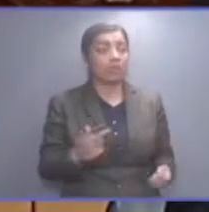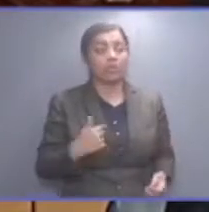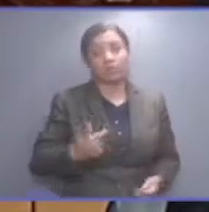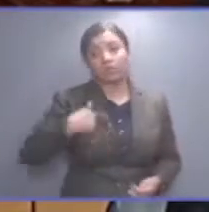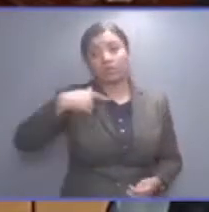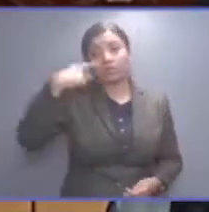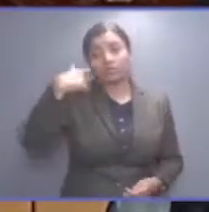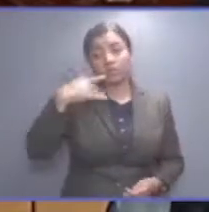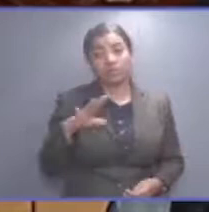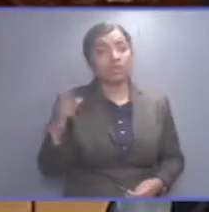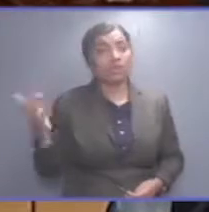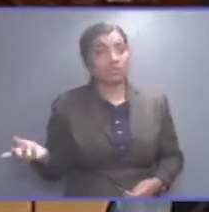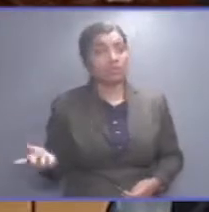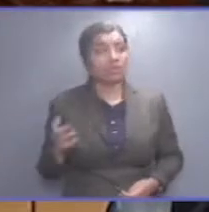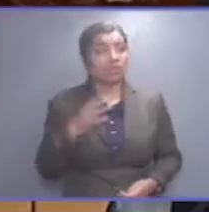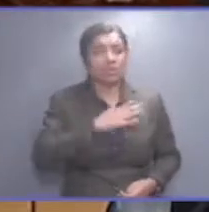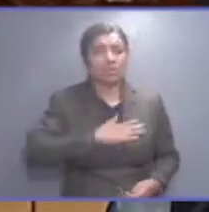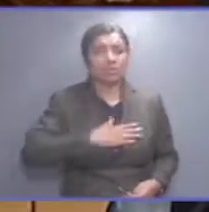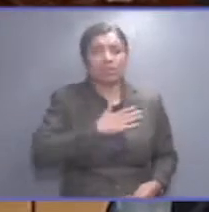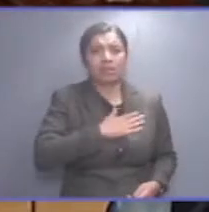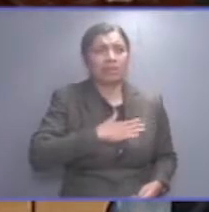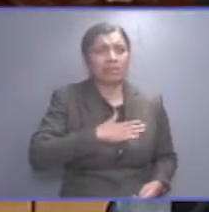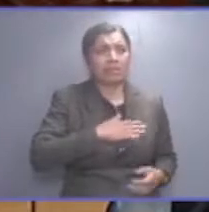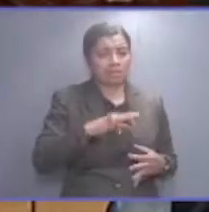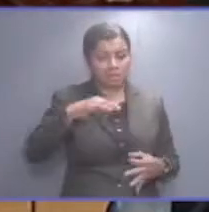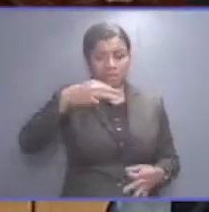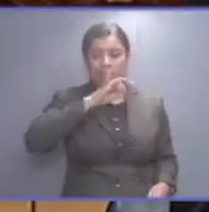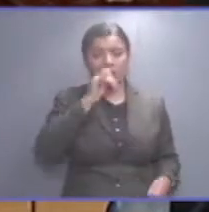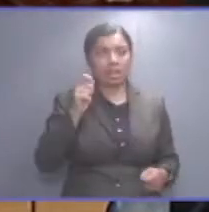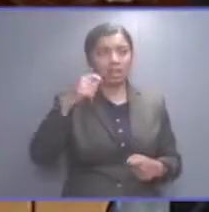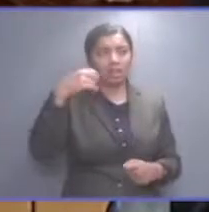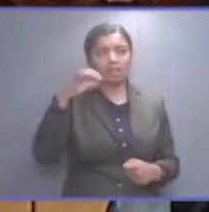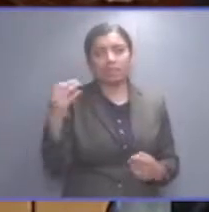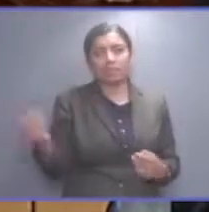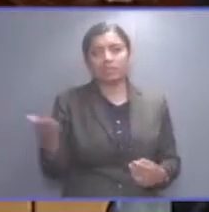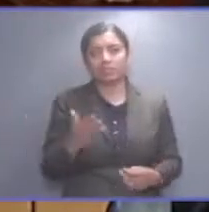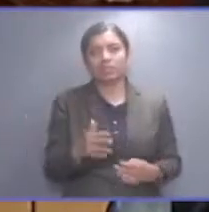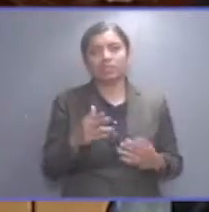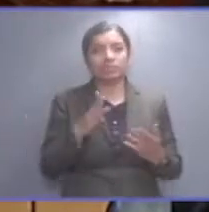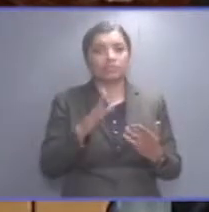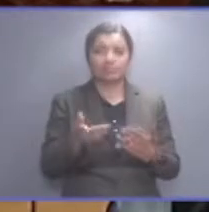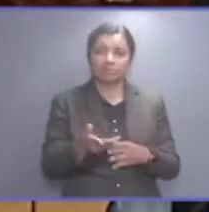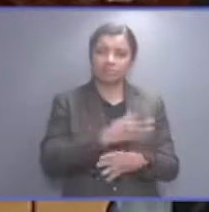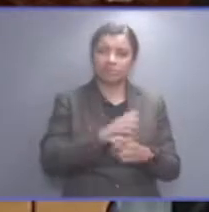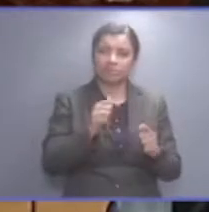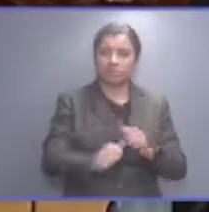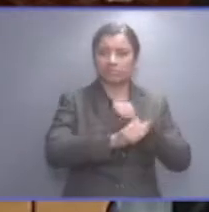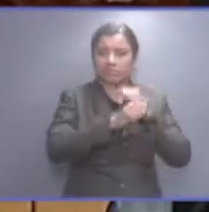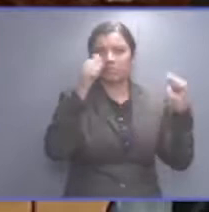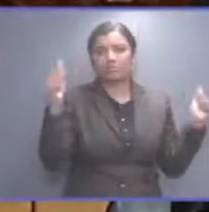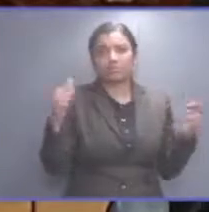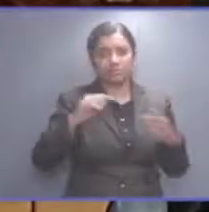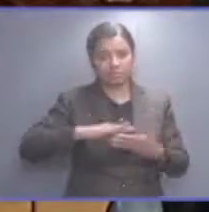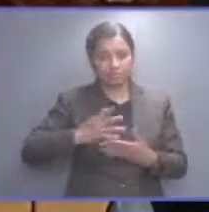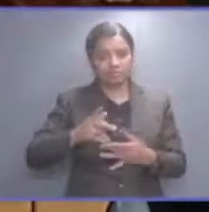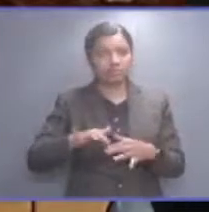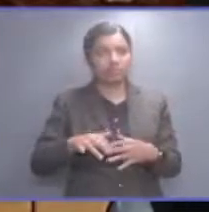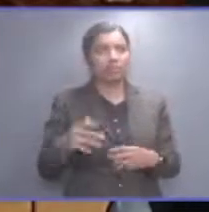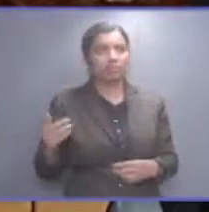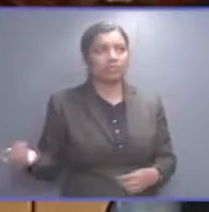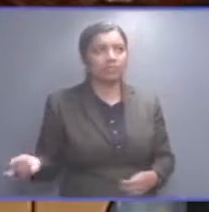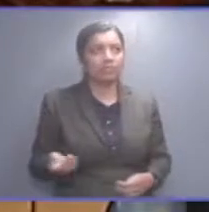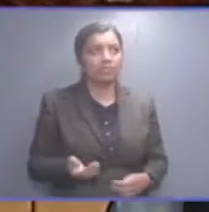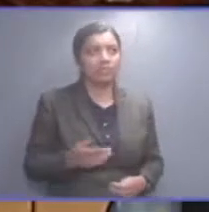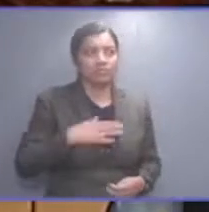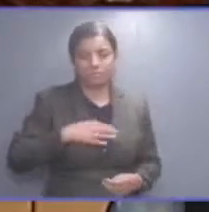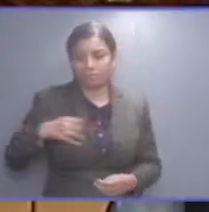ejemplo. Lamenté mucho no tener esta carta cuando se estaba tocando ese punto porque no tenía la cartera a mi lado.